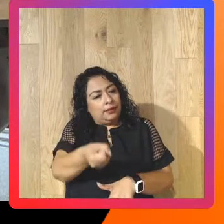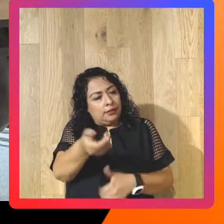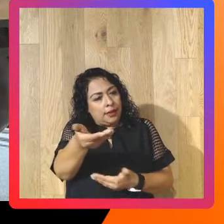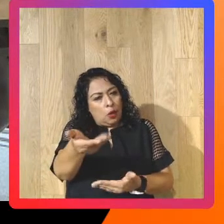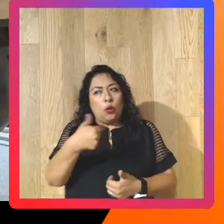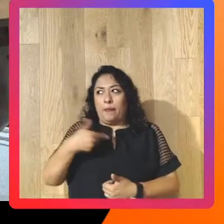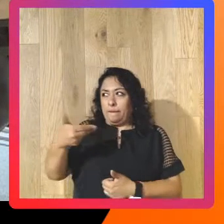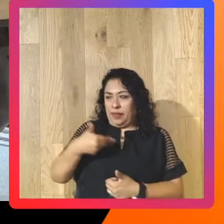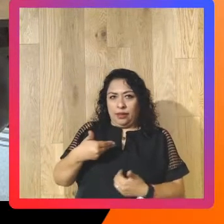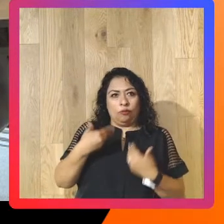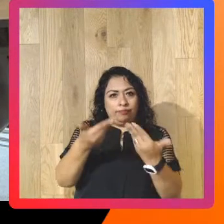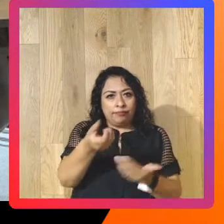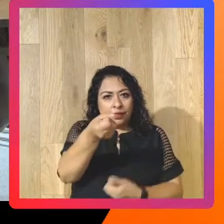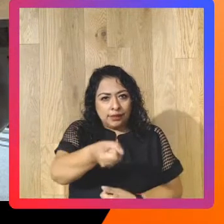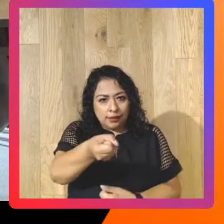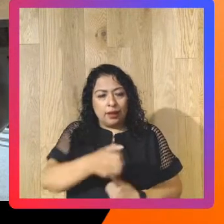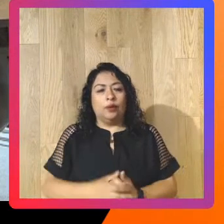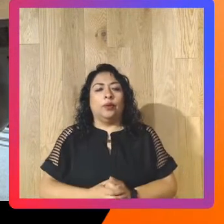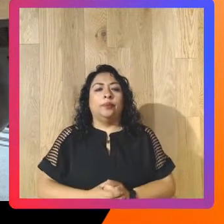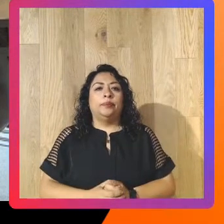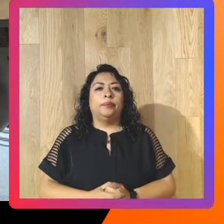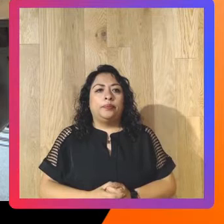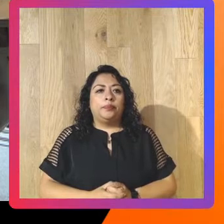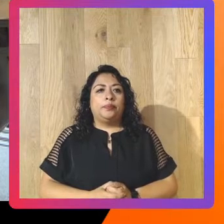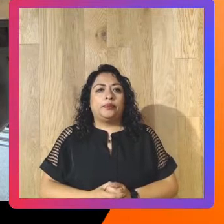me pidió hacerles llegar.